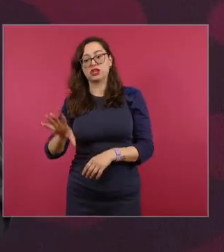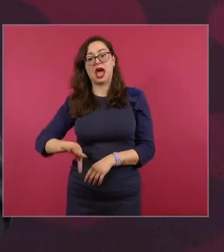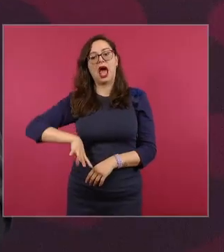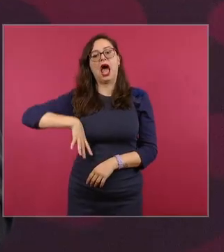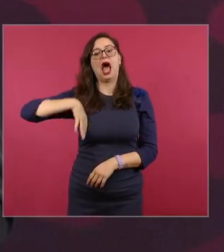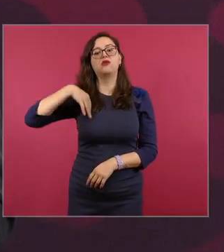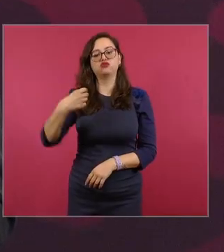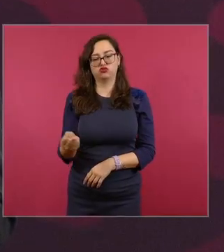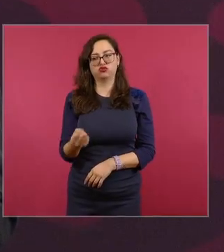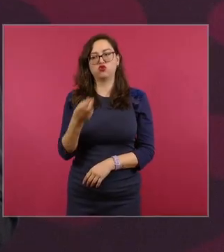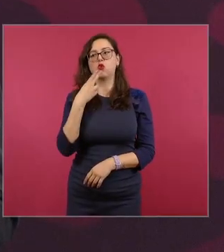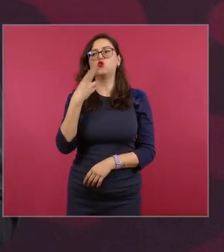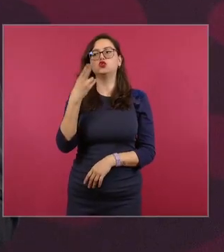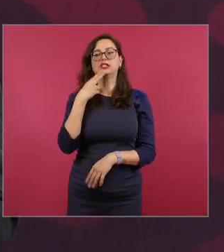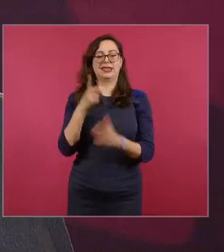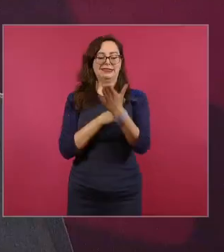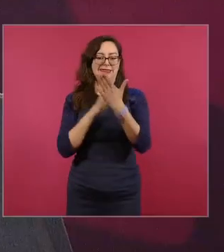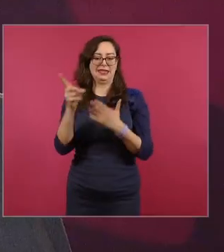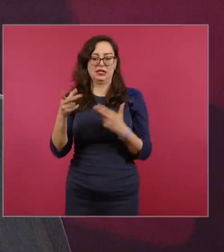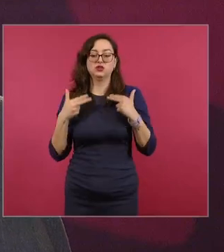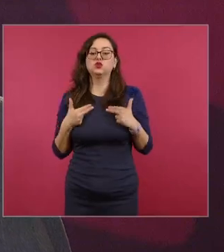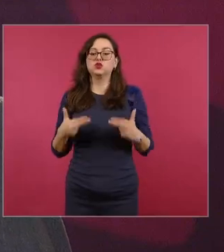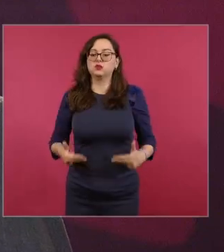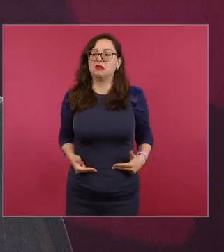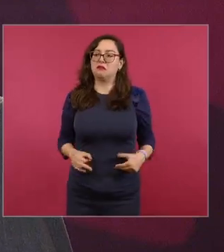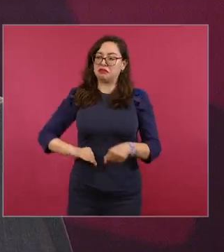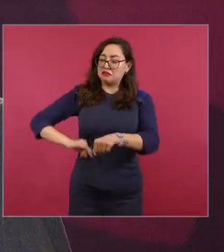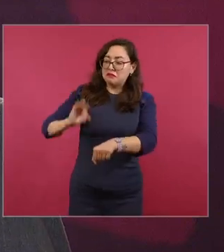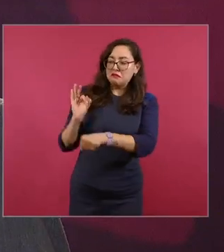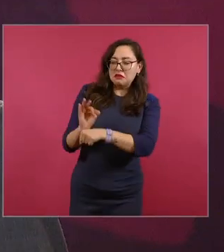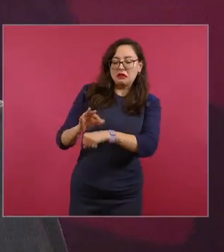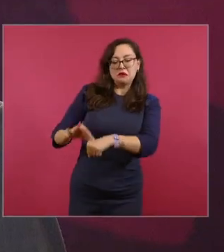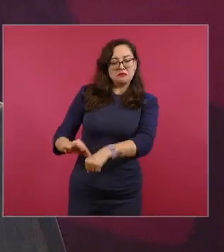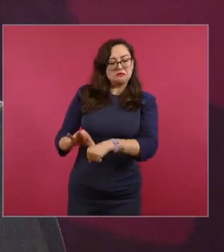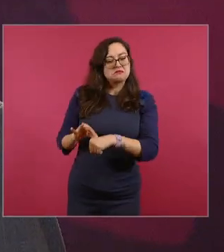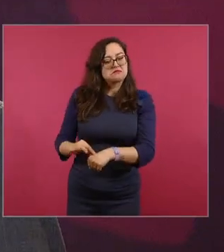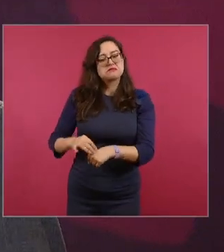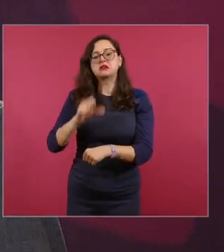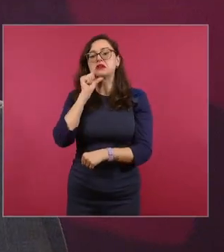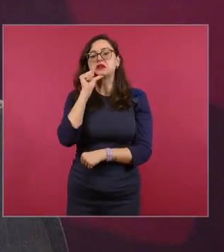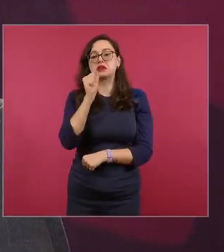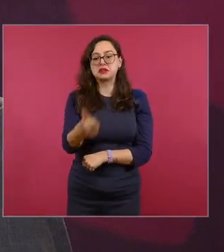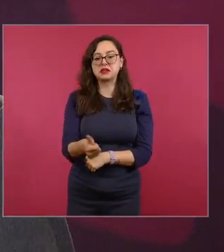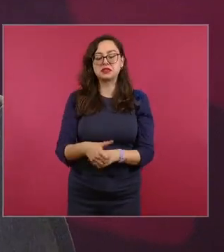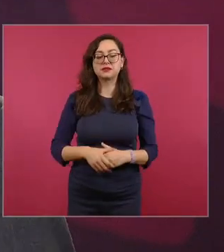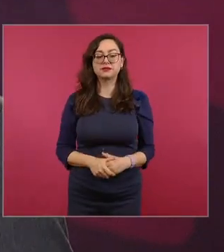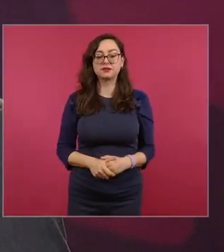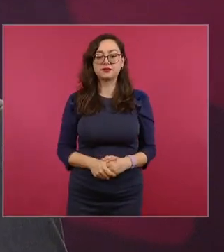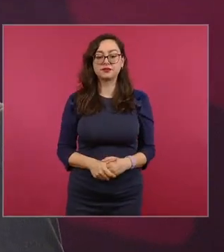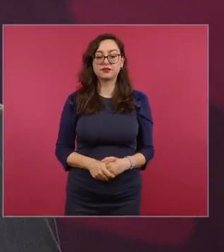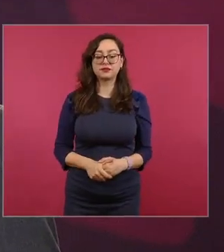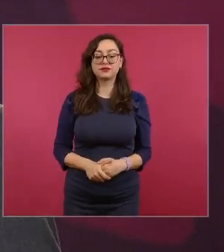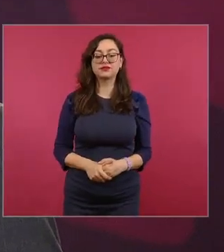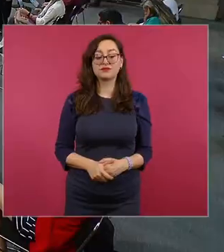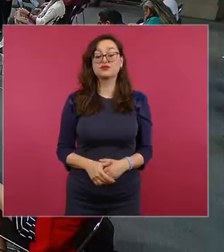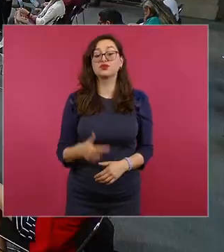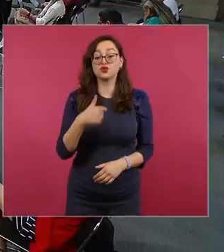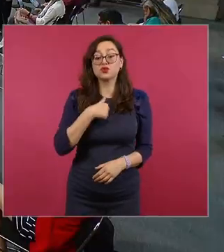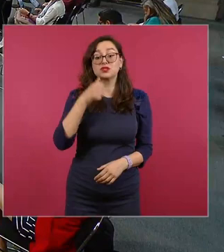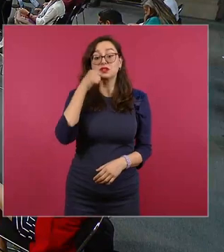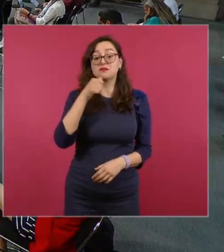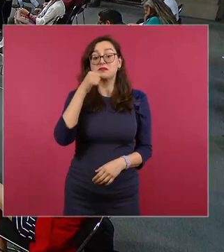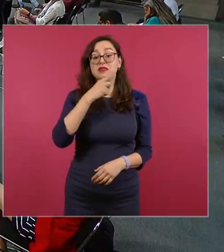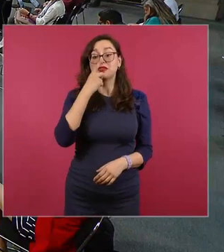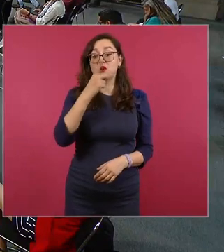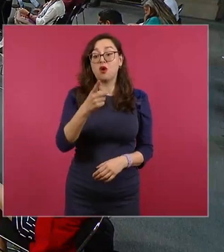sacan raja y no son auténticos defensores de derechos humanos. Entonces, yo soy partidario de atender